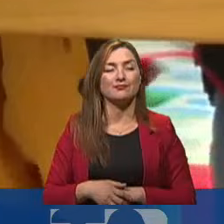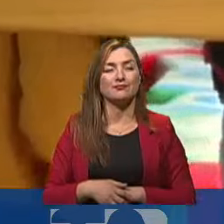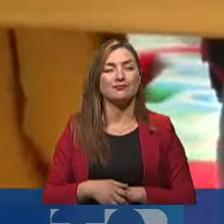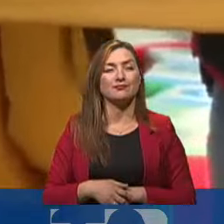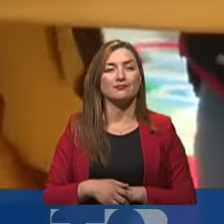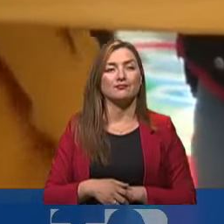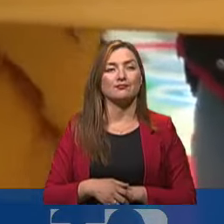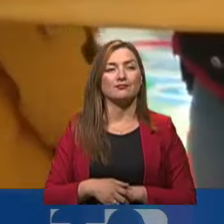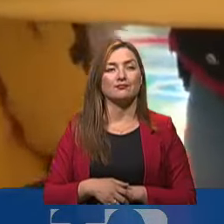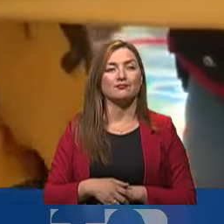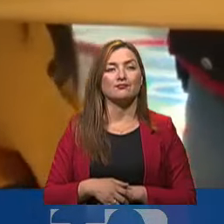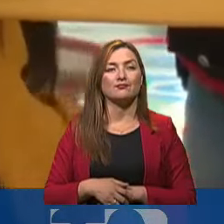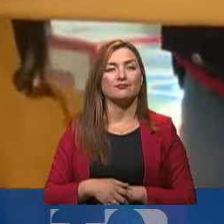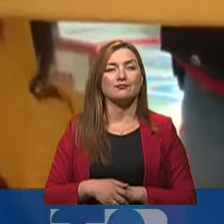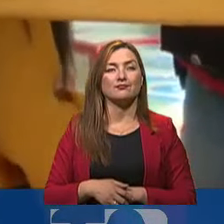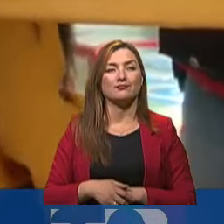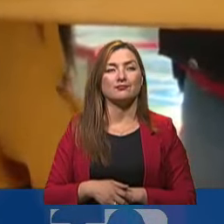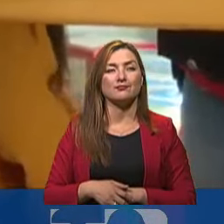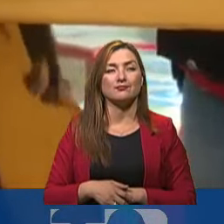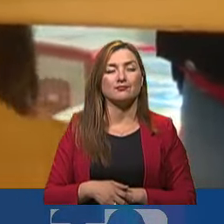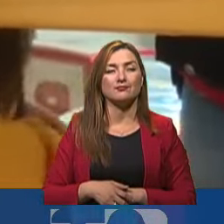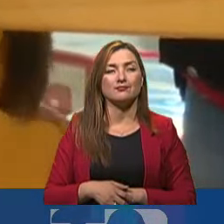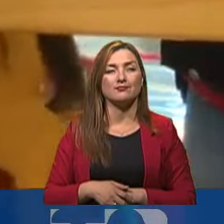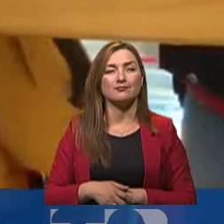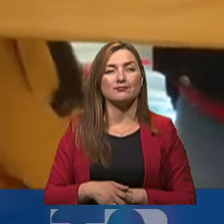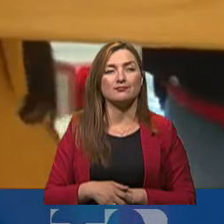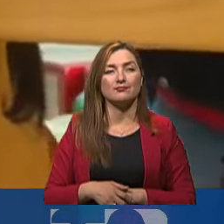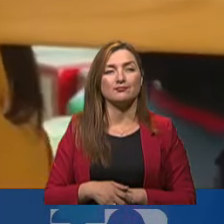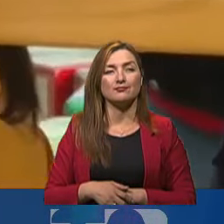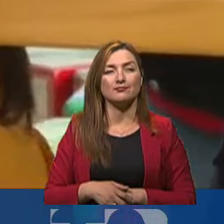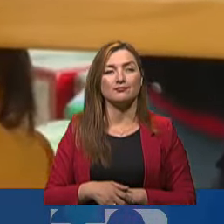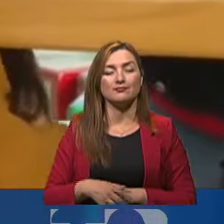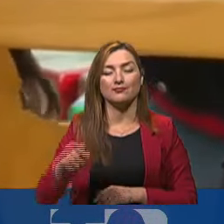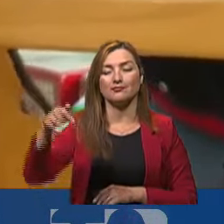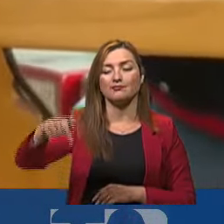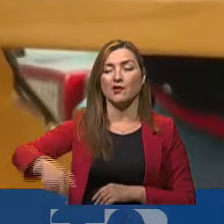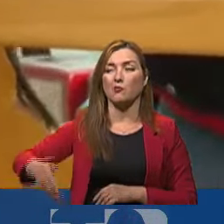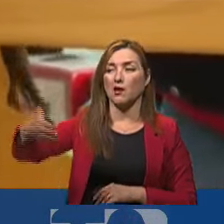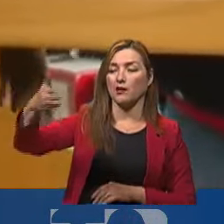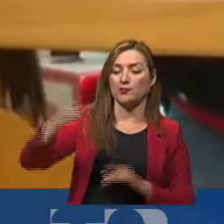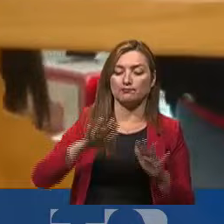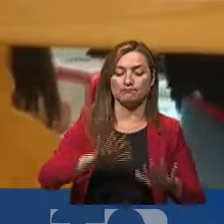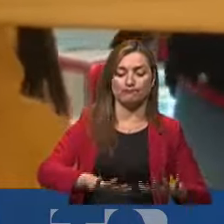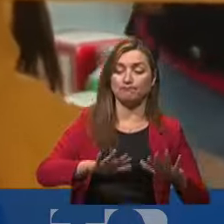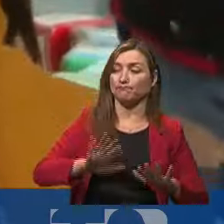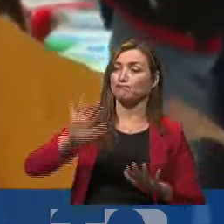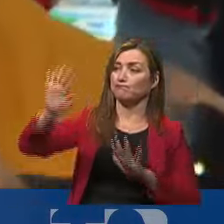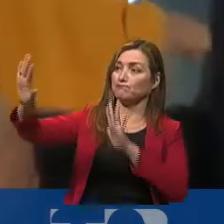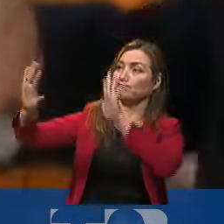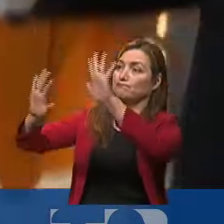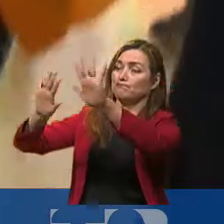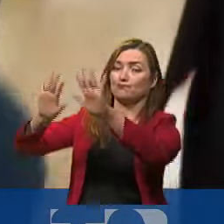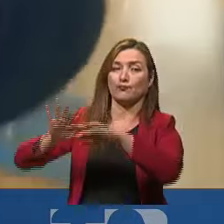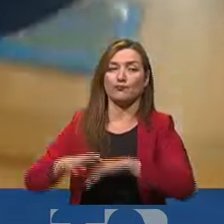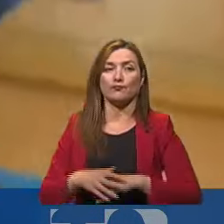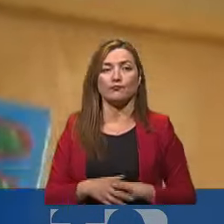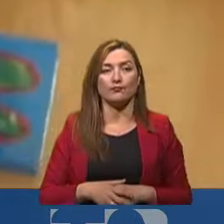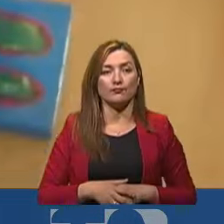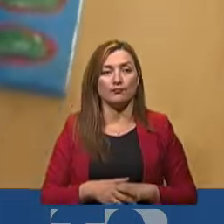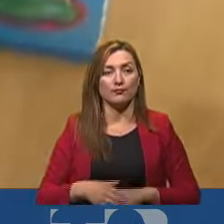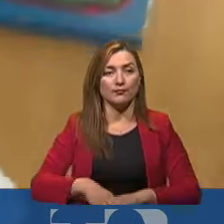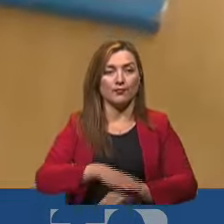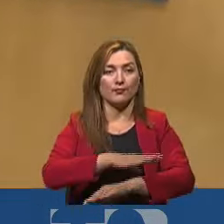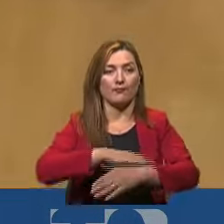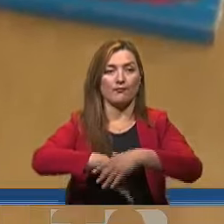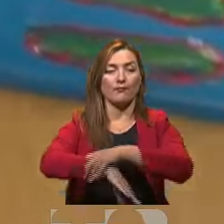su huella de las manos en una pared que tenemos en la parte de abajo. Y bueno, como pueden ver, el día de hoy yo he utilizado medias